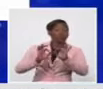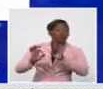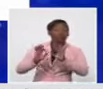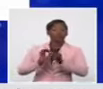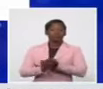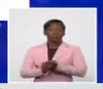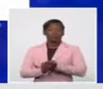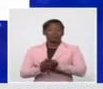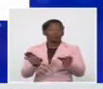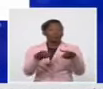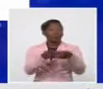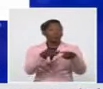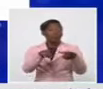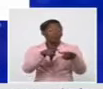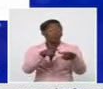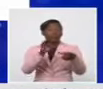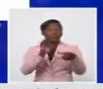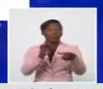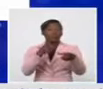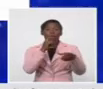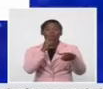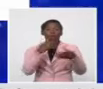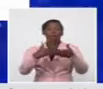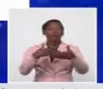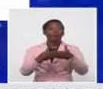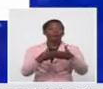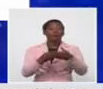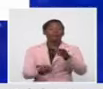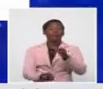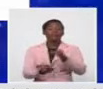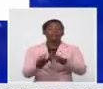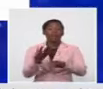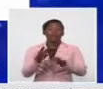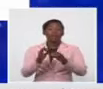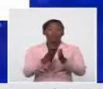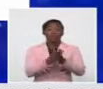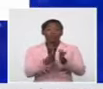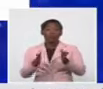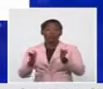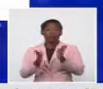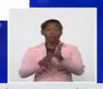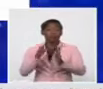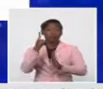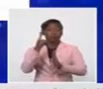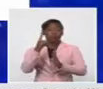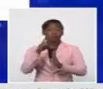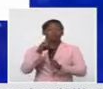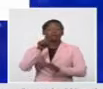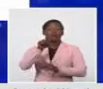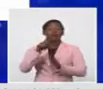1.045 casos diarios durante todo el mes de abril con COVID-19.